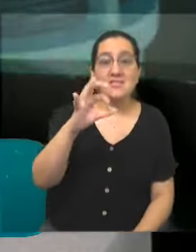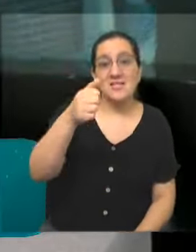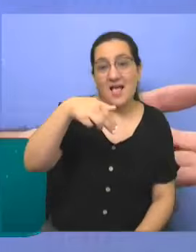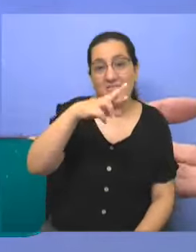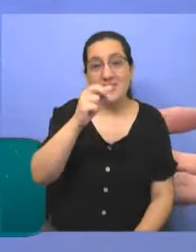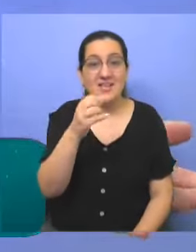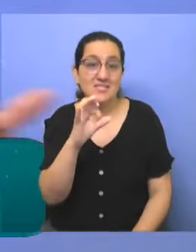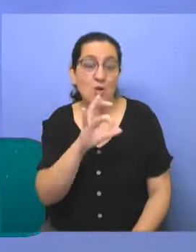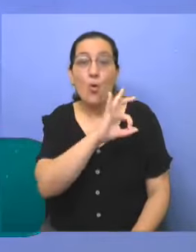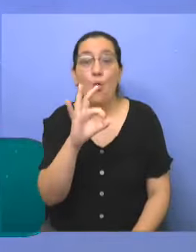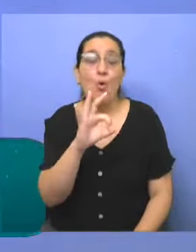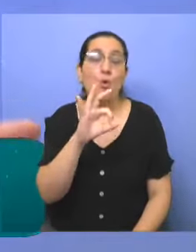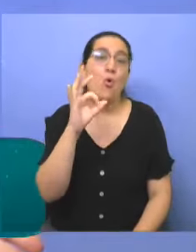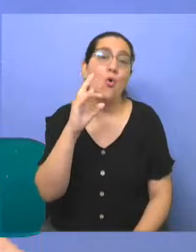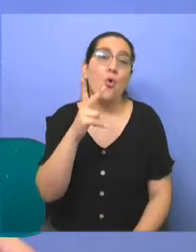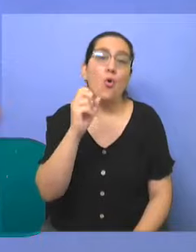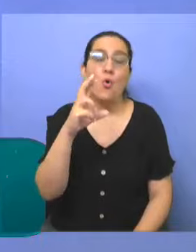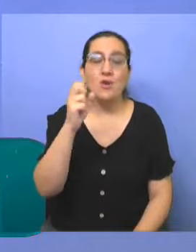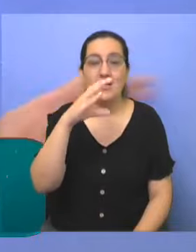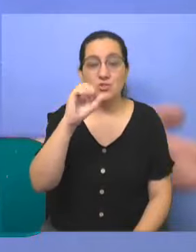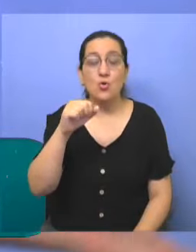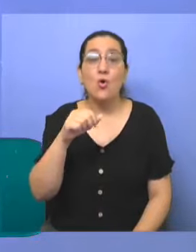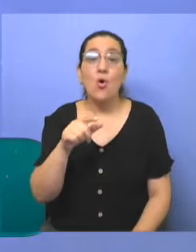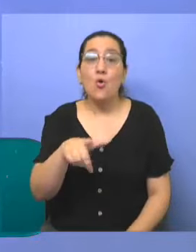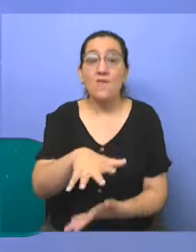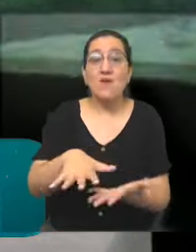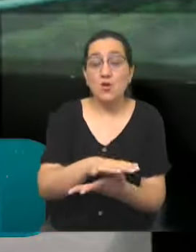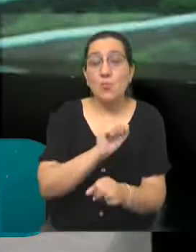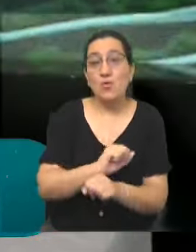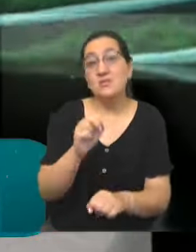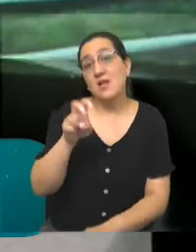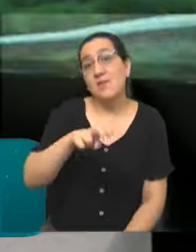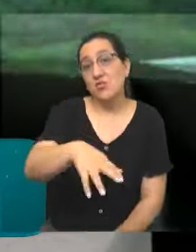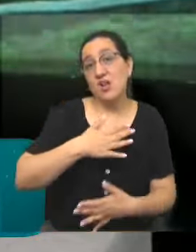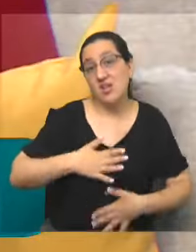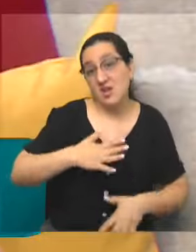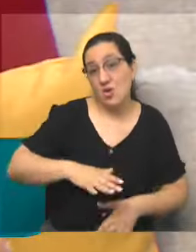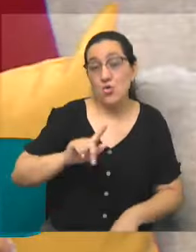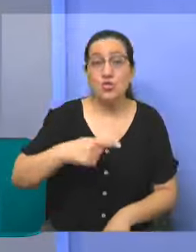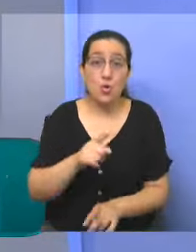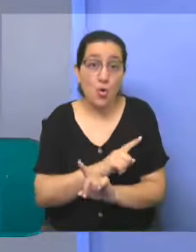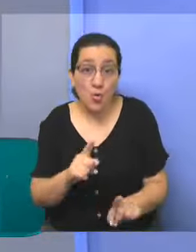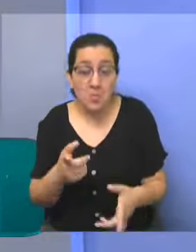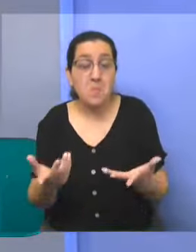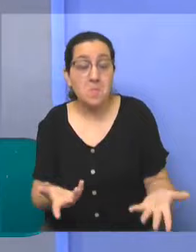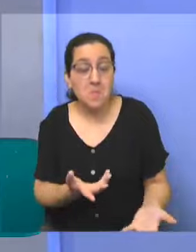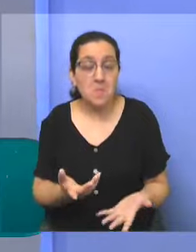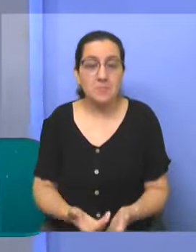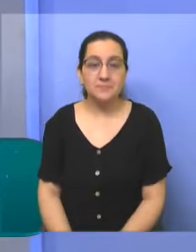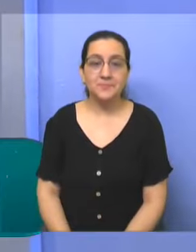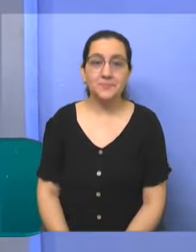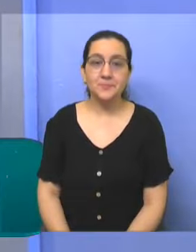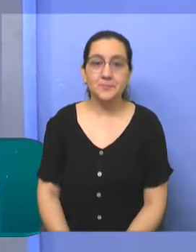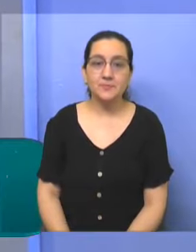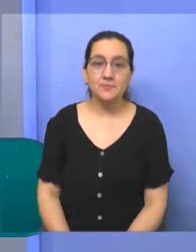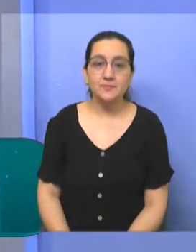Por ejemplo. Y a saber a qué barrio podés ir caminando tranquilo y a cuál no. Claro, pero, otra mirá, cosa que manejan... Mirá, ¿pero qué es lo de los grupos?